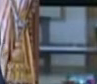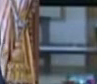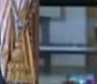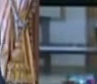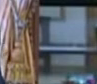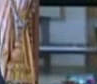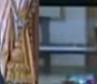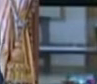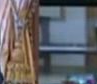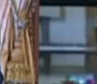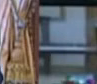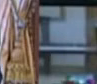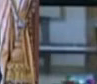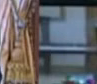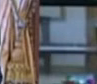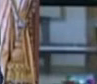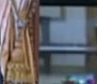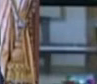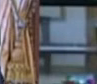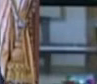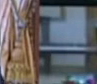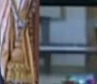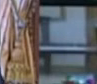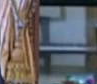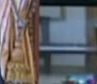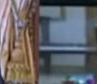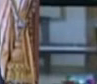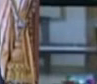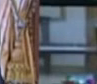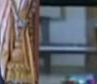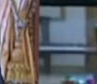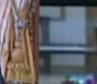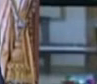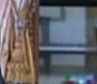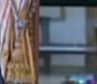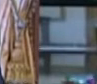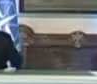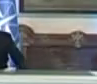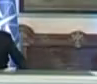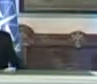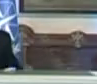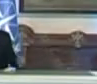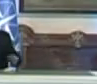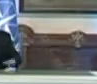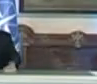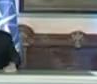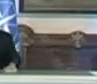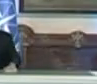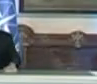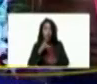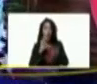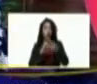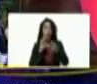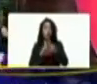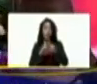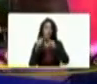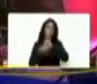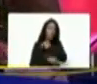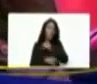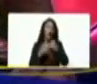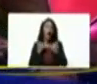A ver, yo creo que esta situación nos puede generar dos escenarios. Uno de esos escenarios muy frustrante,